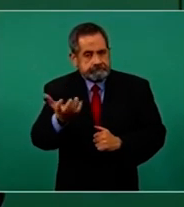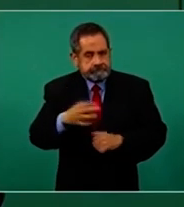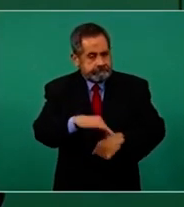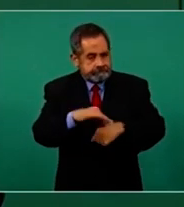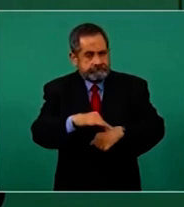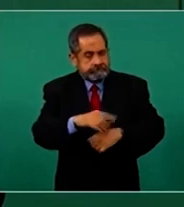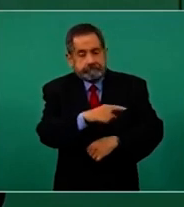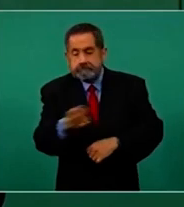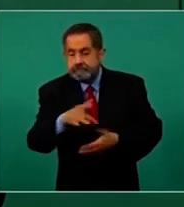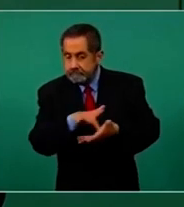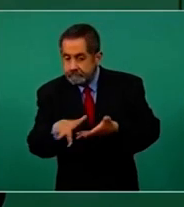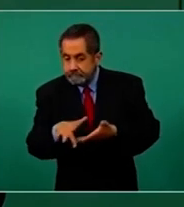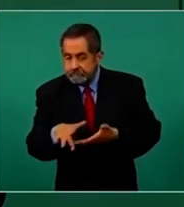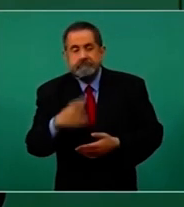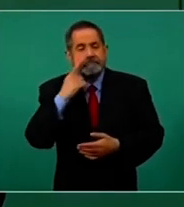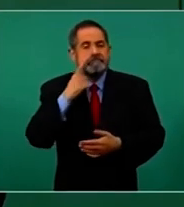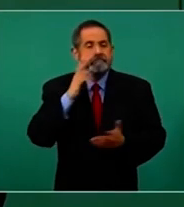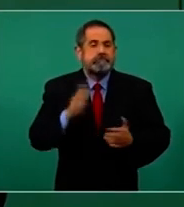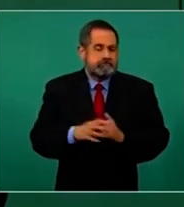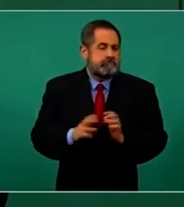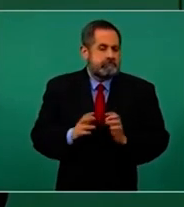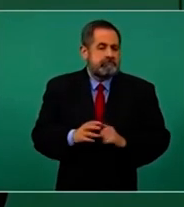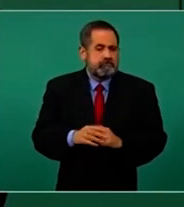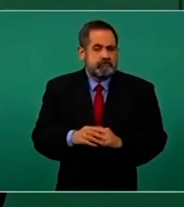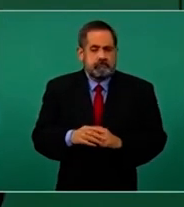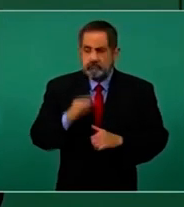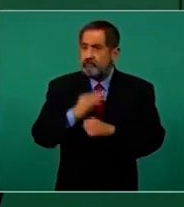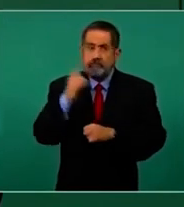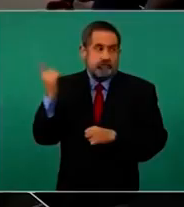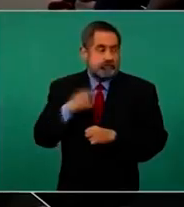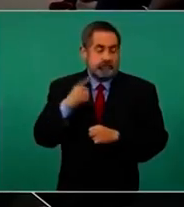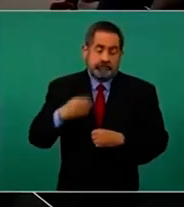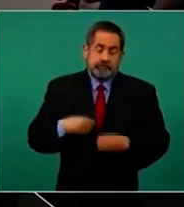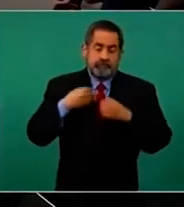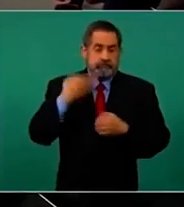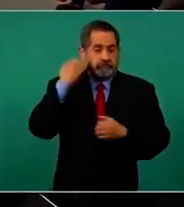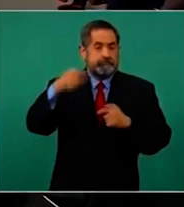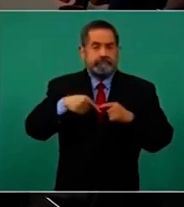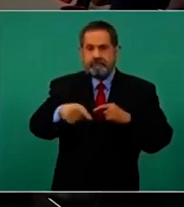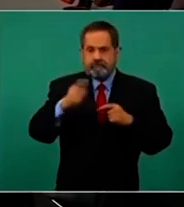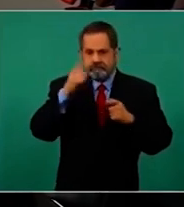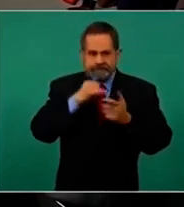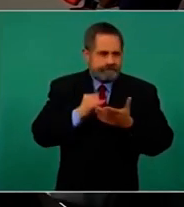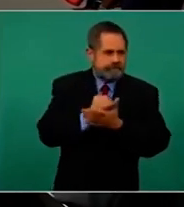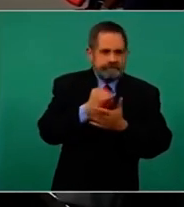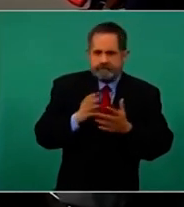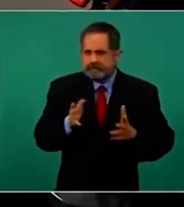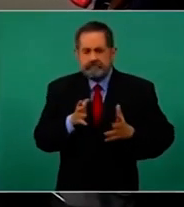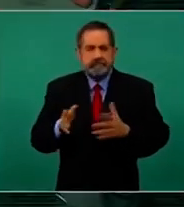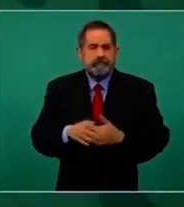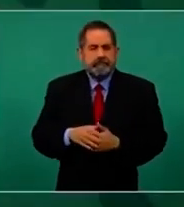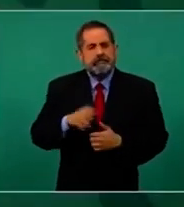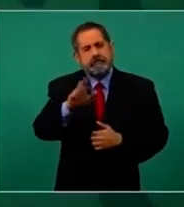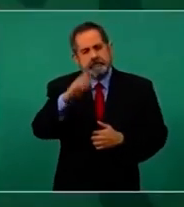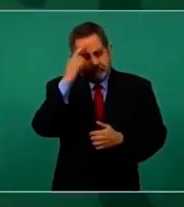palabras. Y sí estamos viviendo momentos de definición, porque en el caso de la